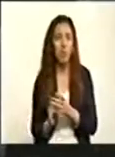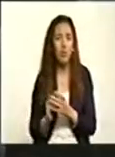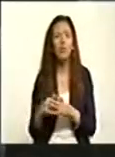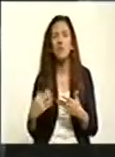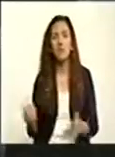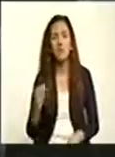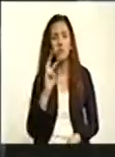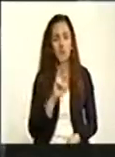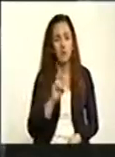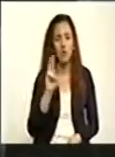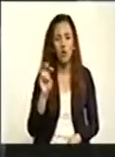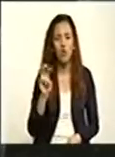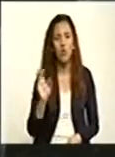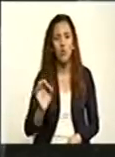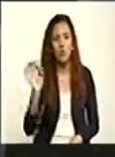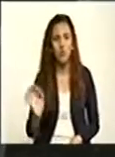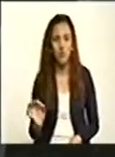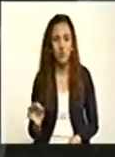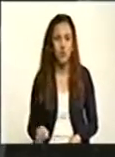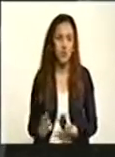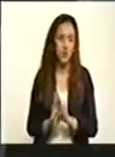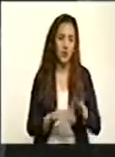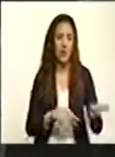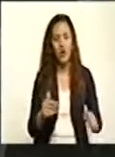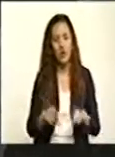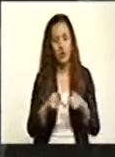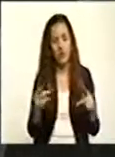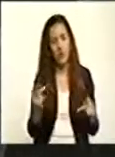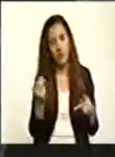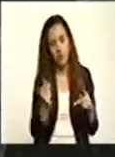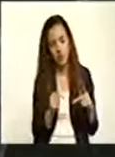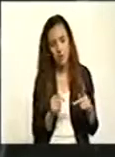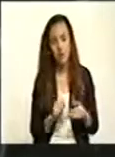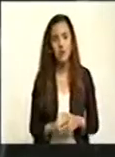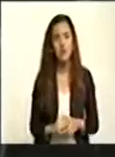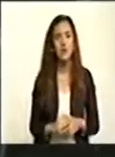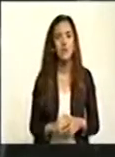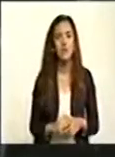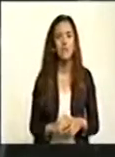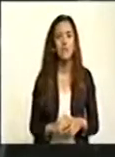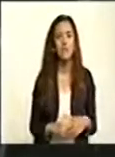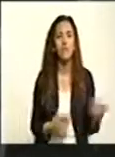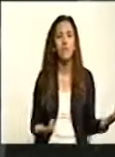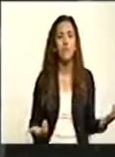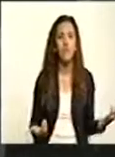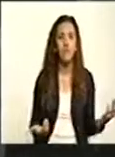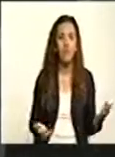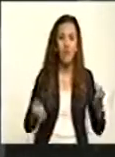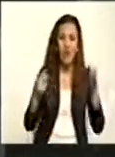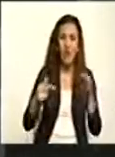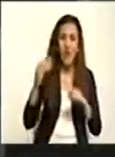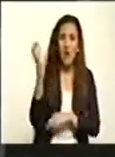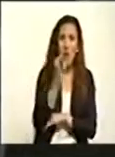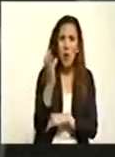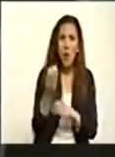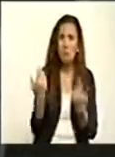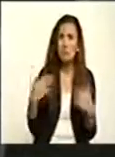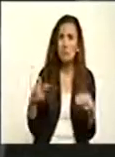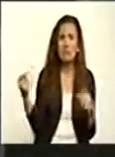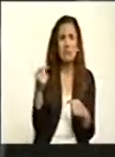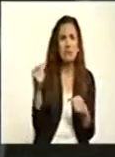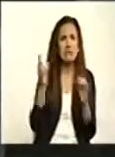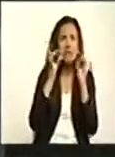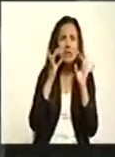un 38%, revista Dinero. Por condiciones negativas del país,